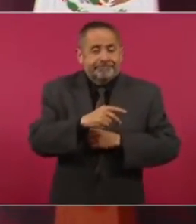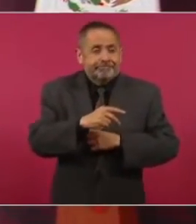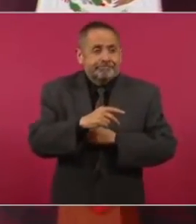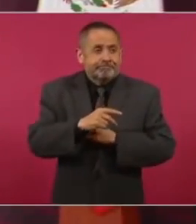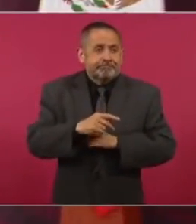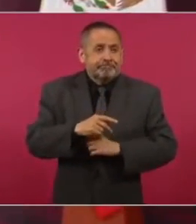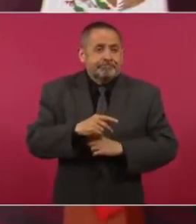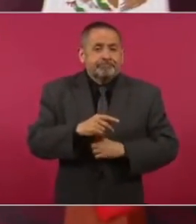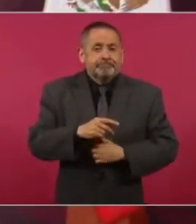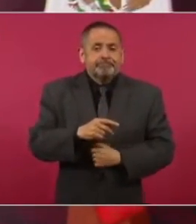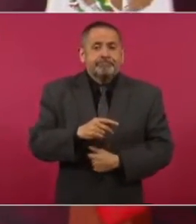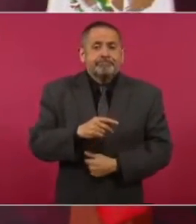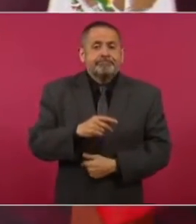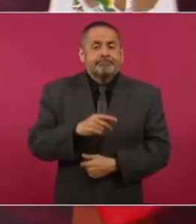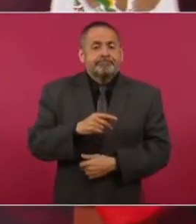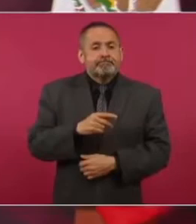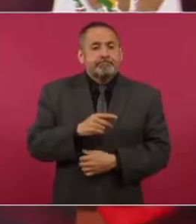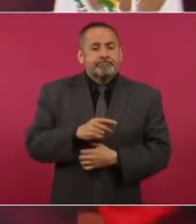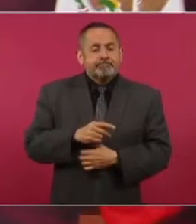con la